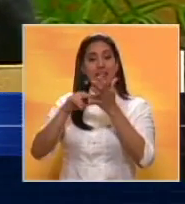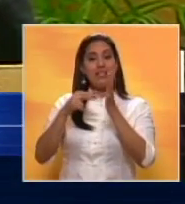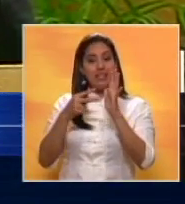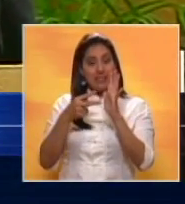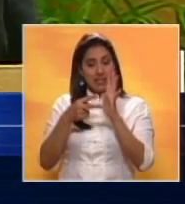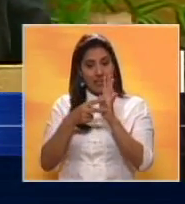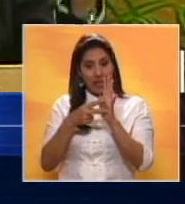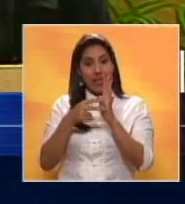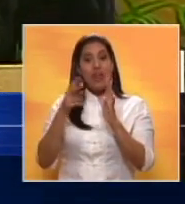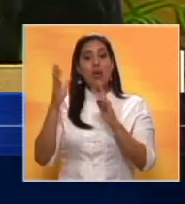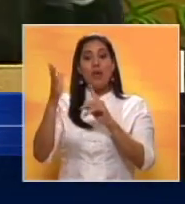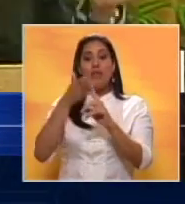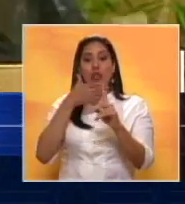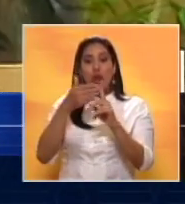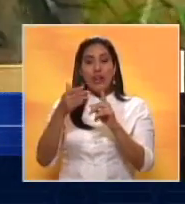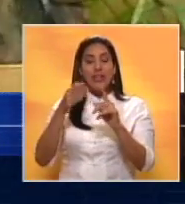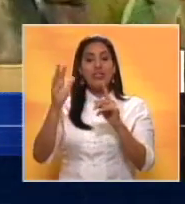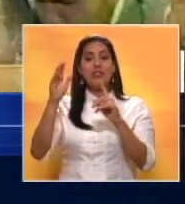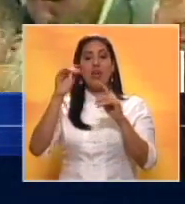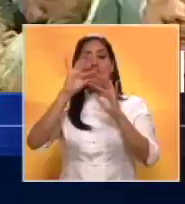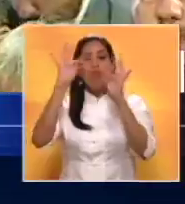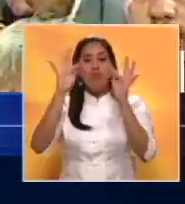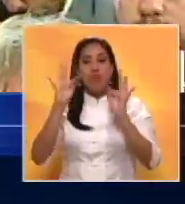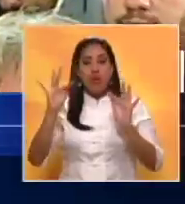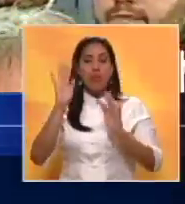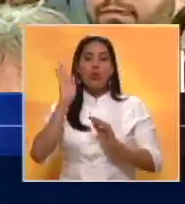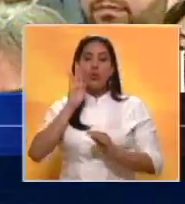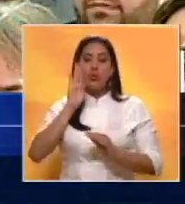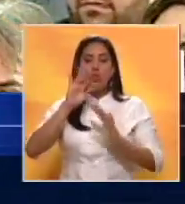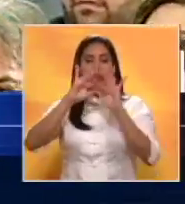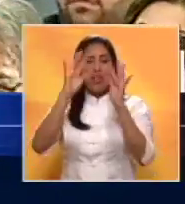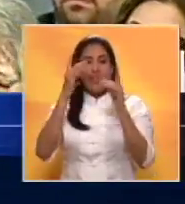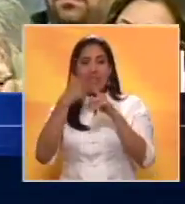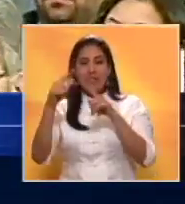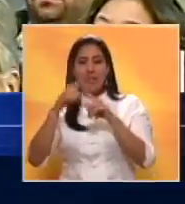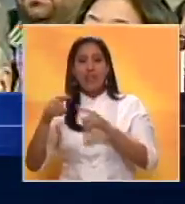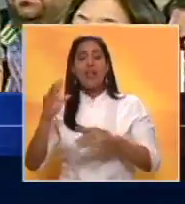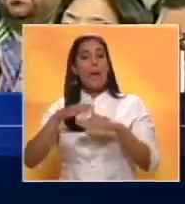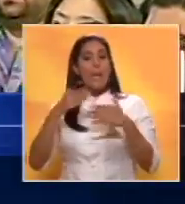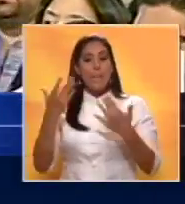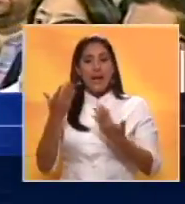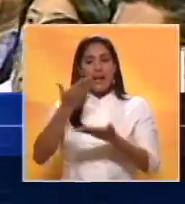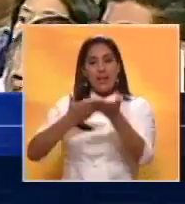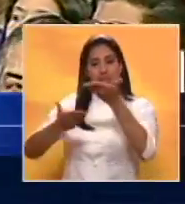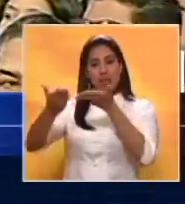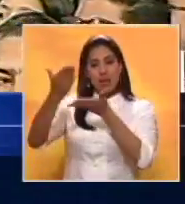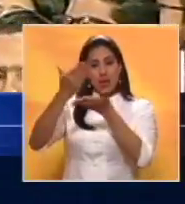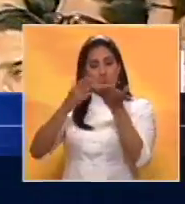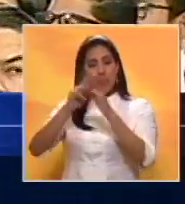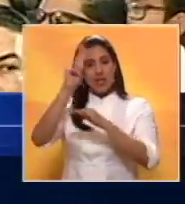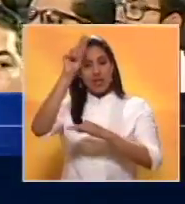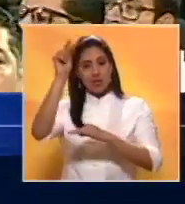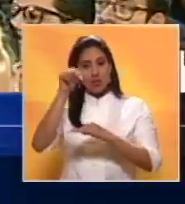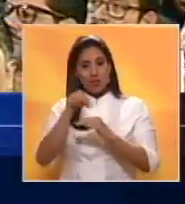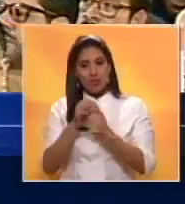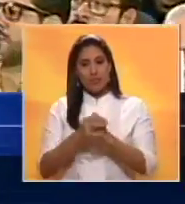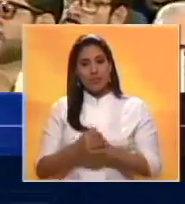consiste en la agresión multiforme, multifactorial a la economía